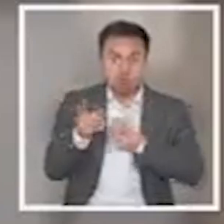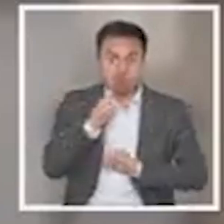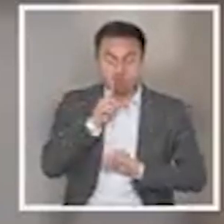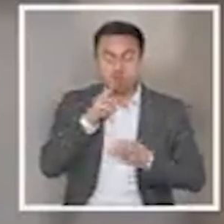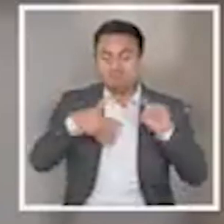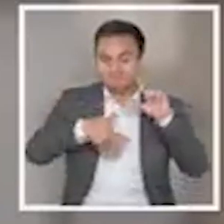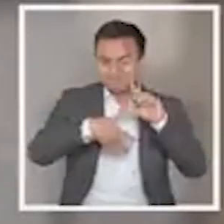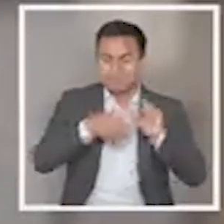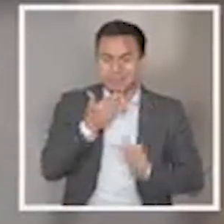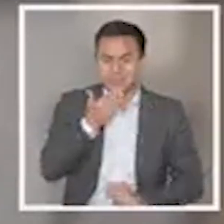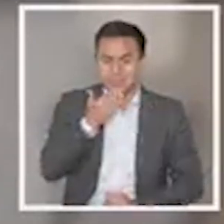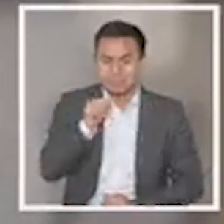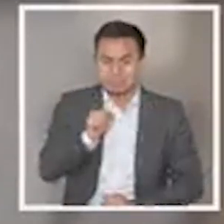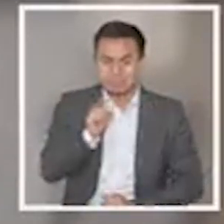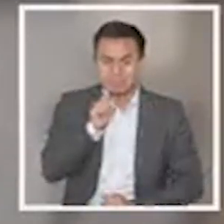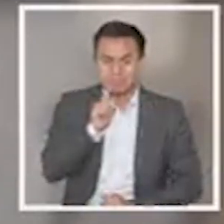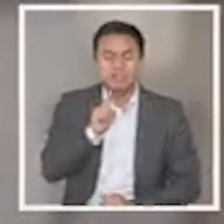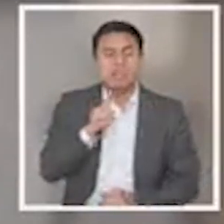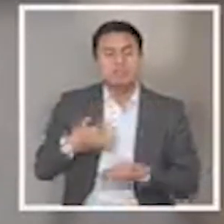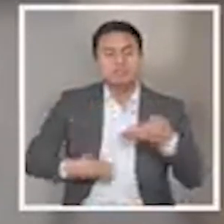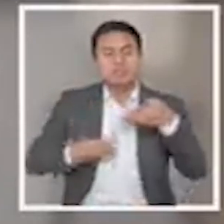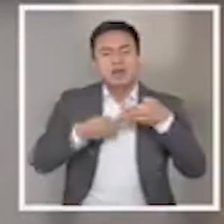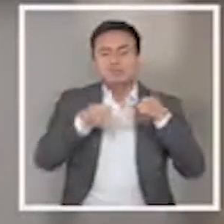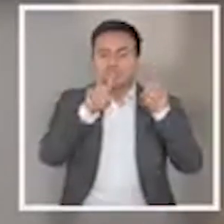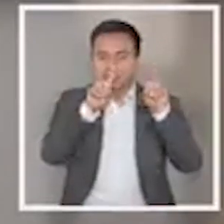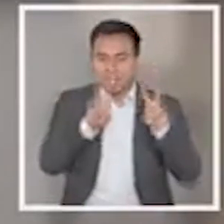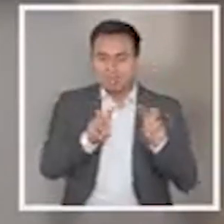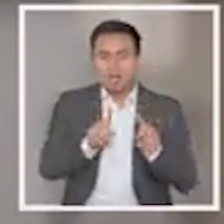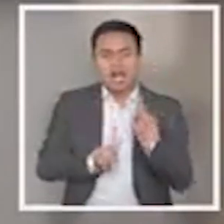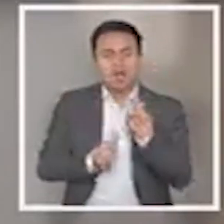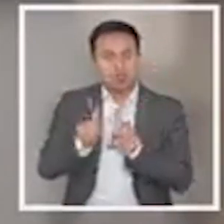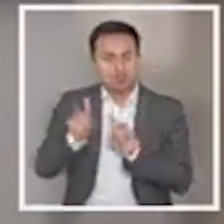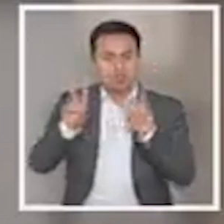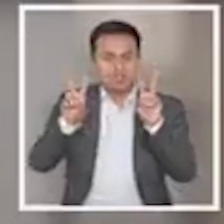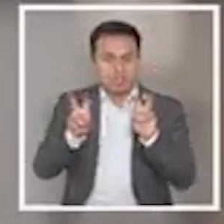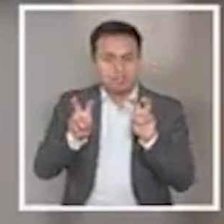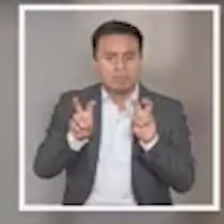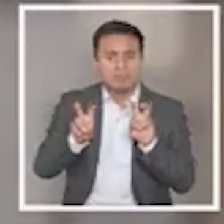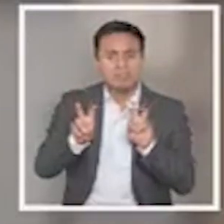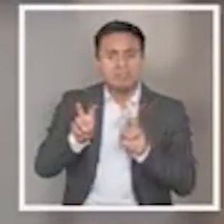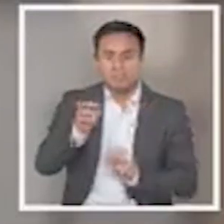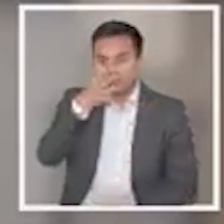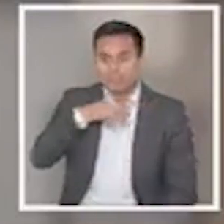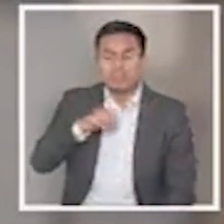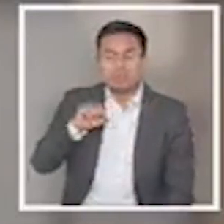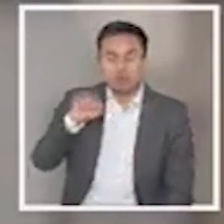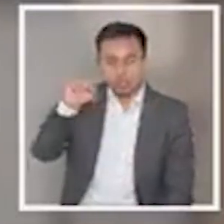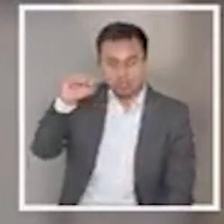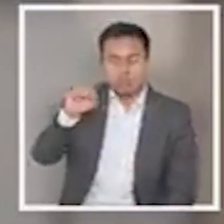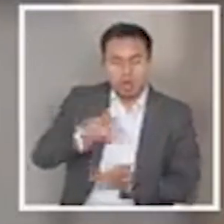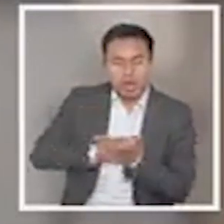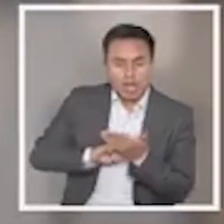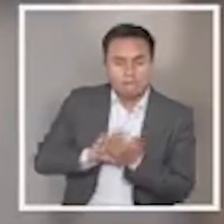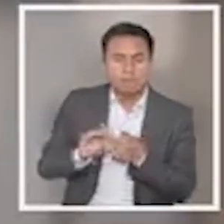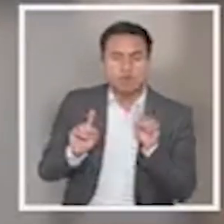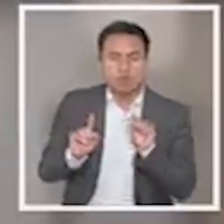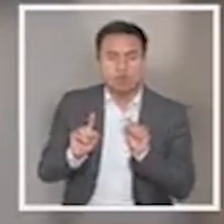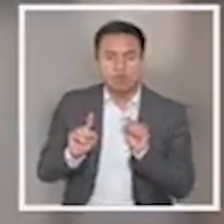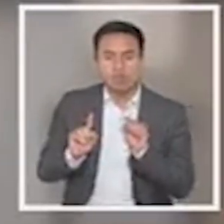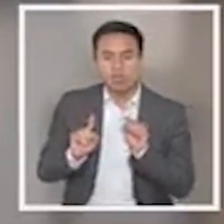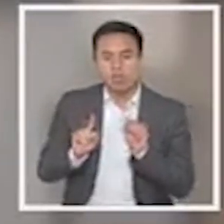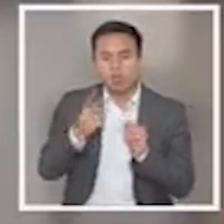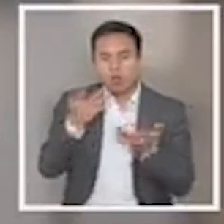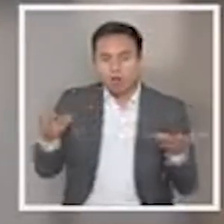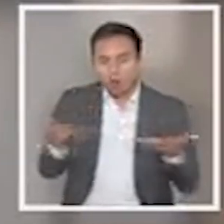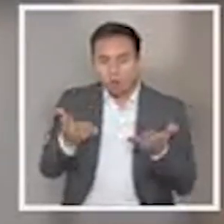que la región también tiene. Y sumamos otros temas, algunos a instancias del presidente Boric. Por ejemplo, ver